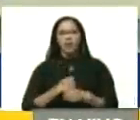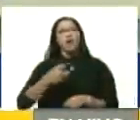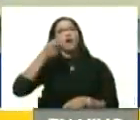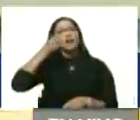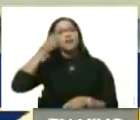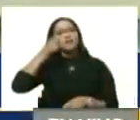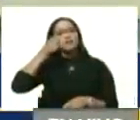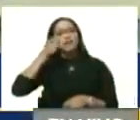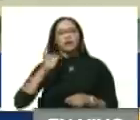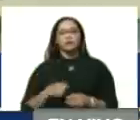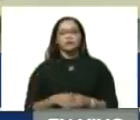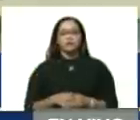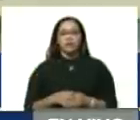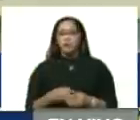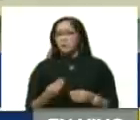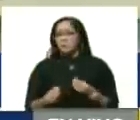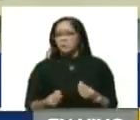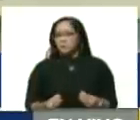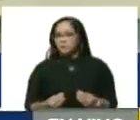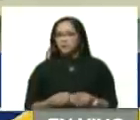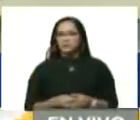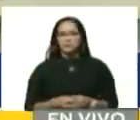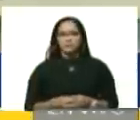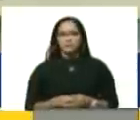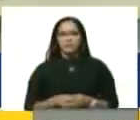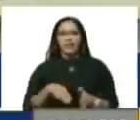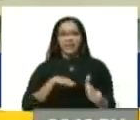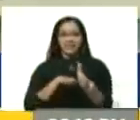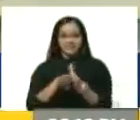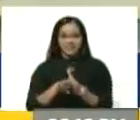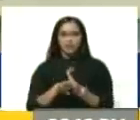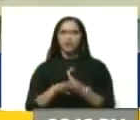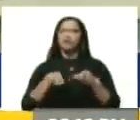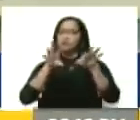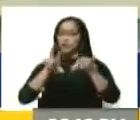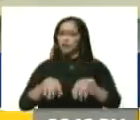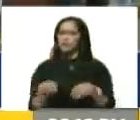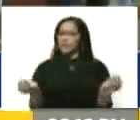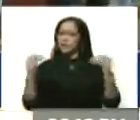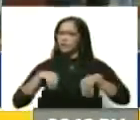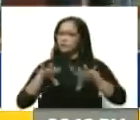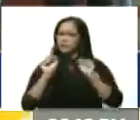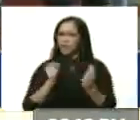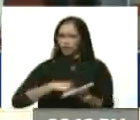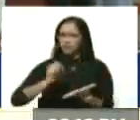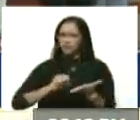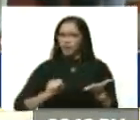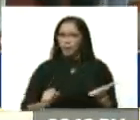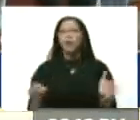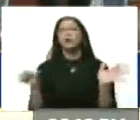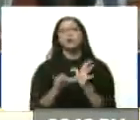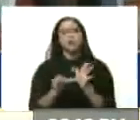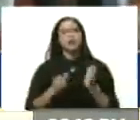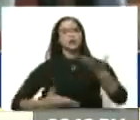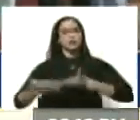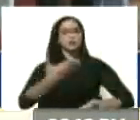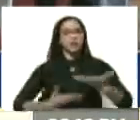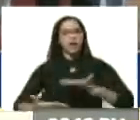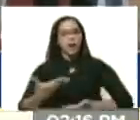Karim Khan para el desarrollo de ese memorando de entendimiento que se firmó, donde